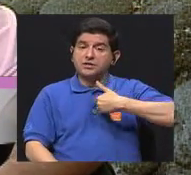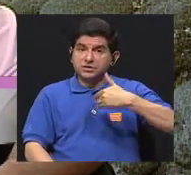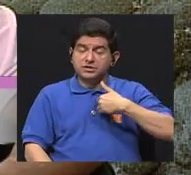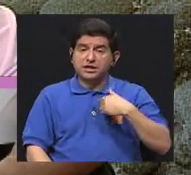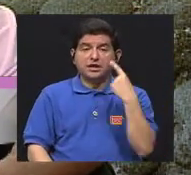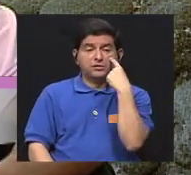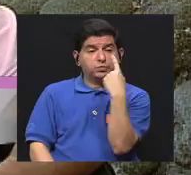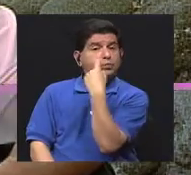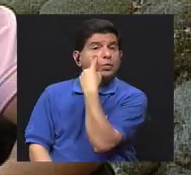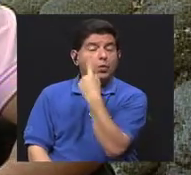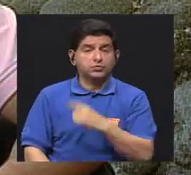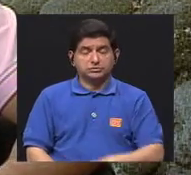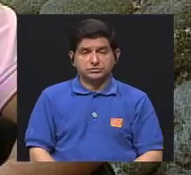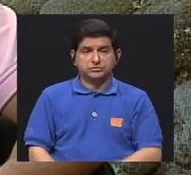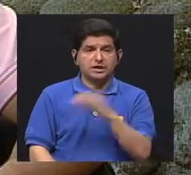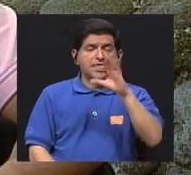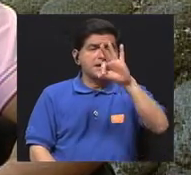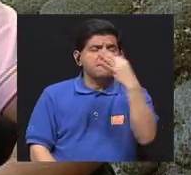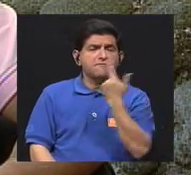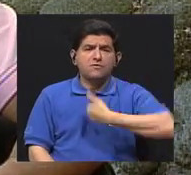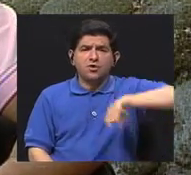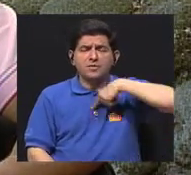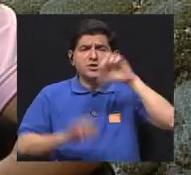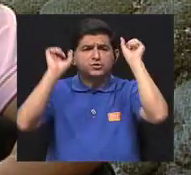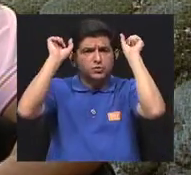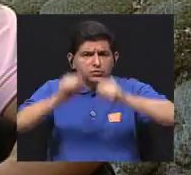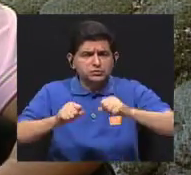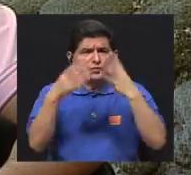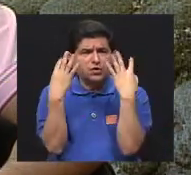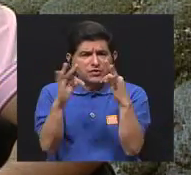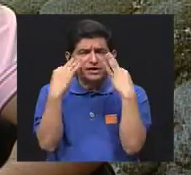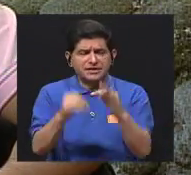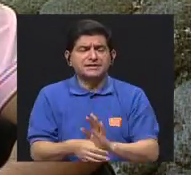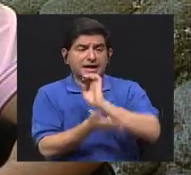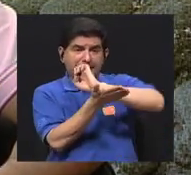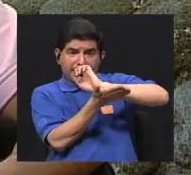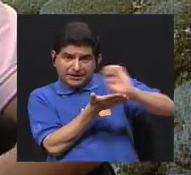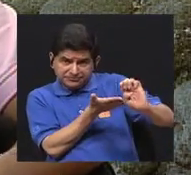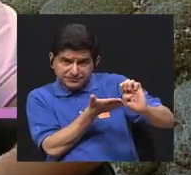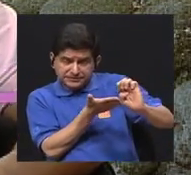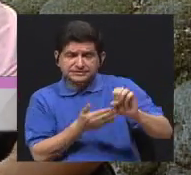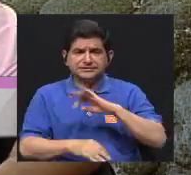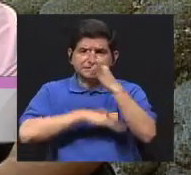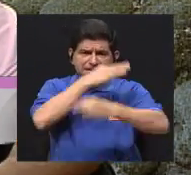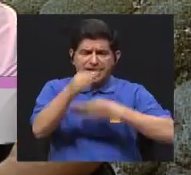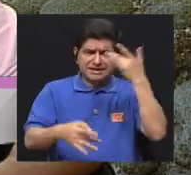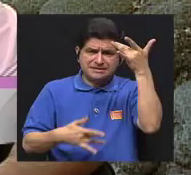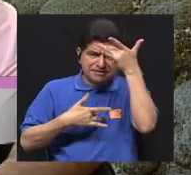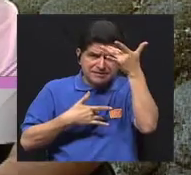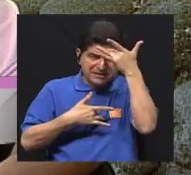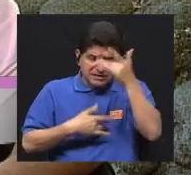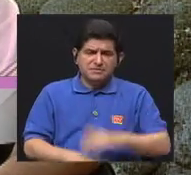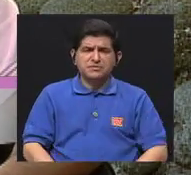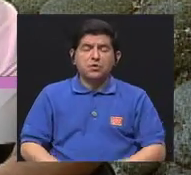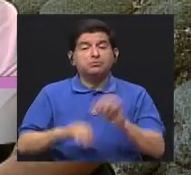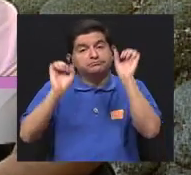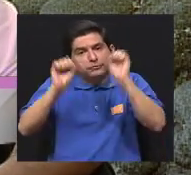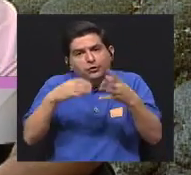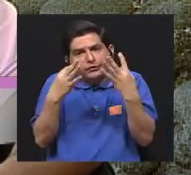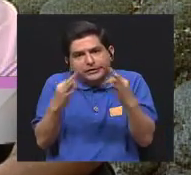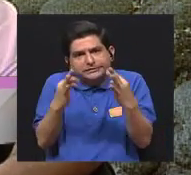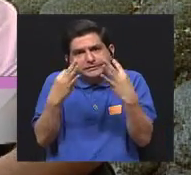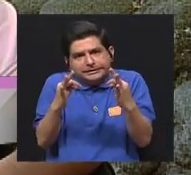de tener para con nuestros ojos y la manera en que podemos de alguna manera prevenir cualquier tipo de enfermedad cuando es